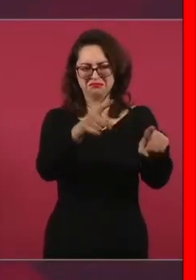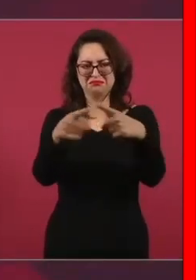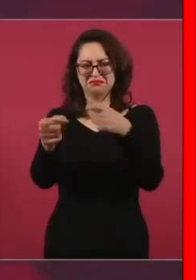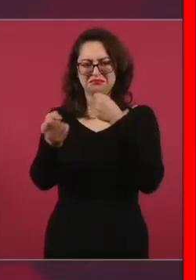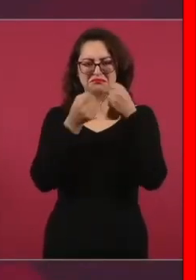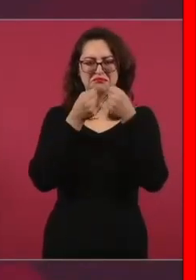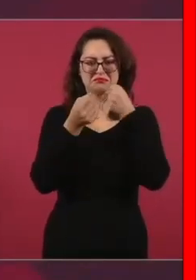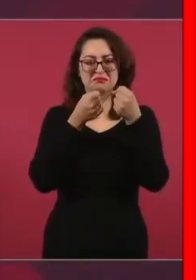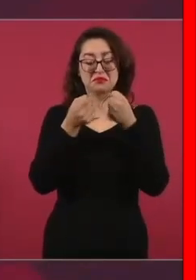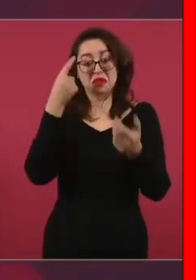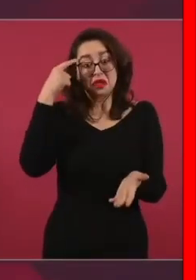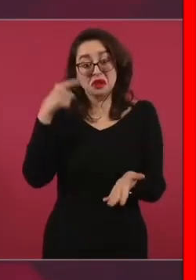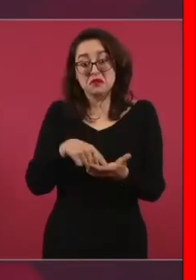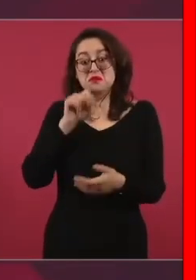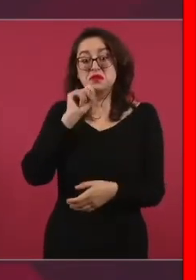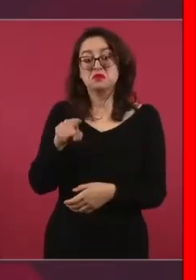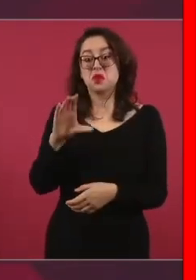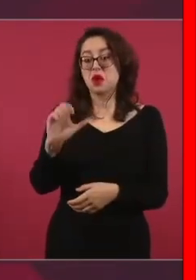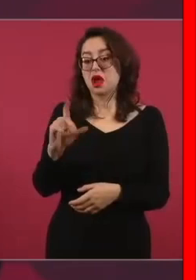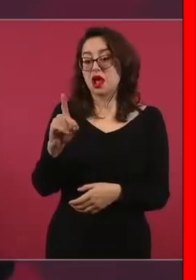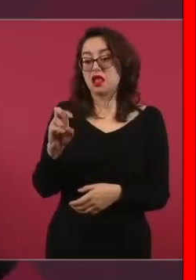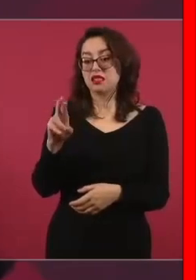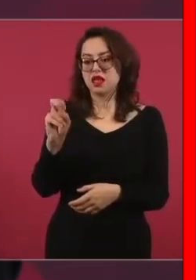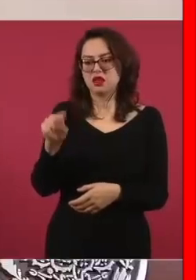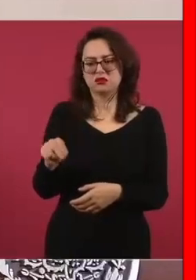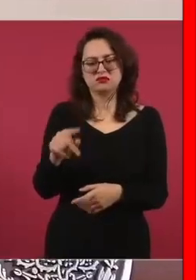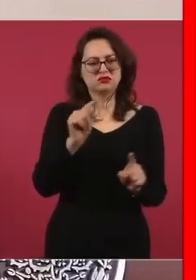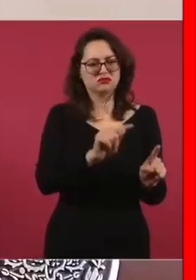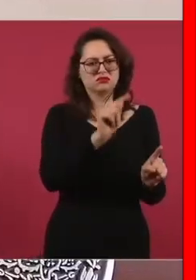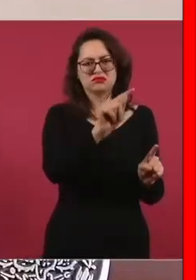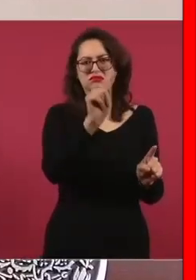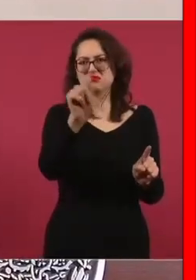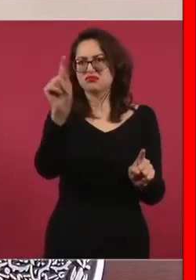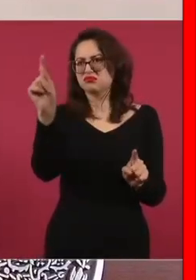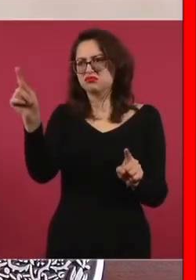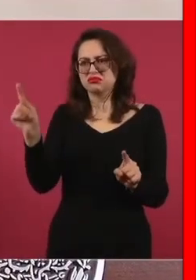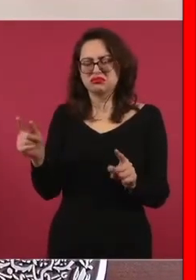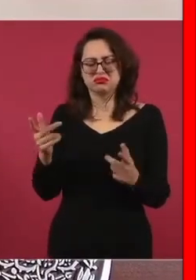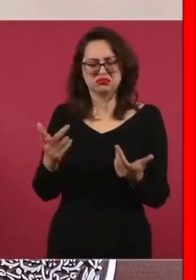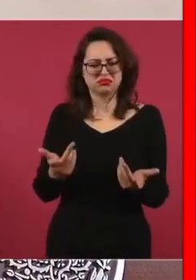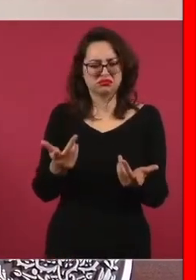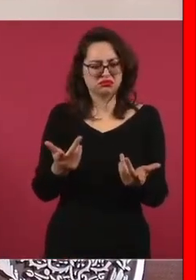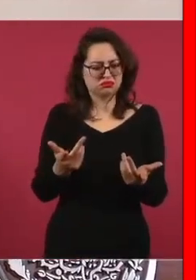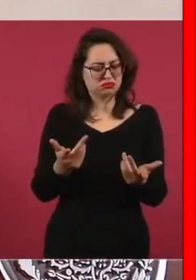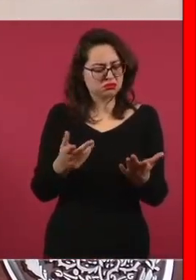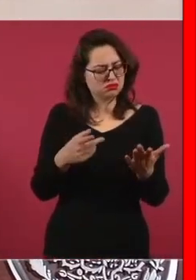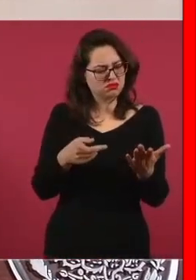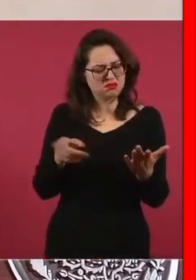bueno, creo que hasta Felipe Calderón empezó a hablar de la